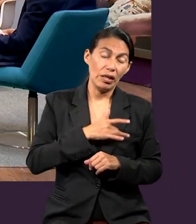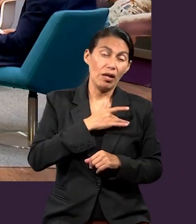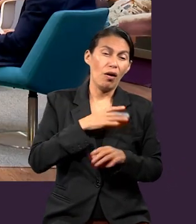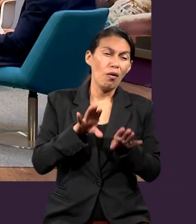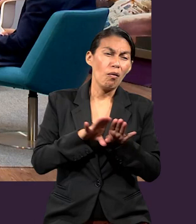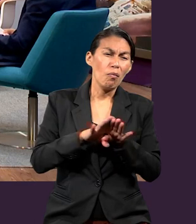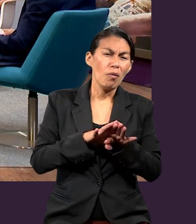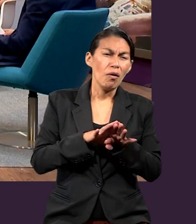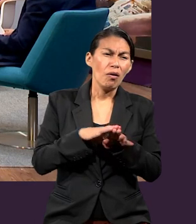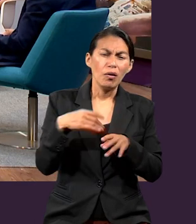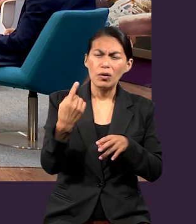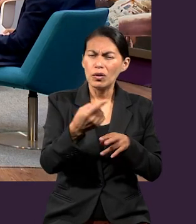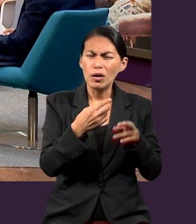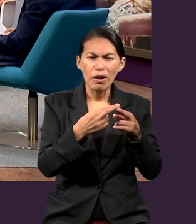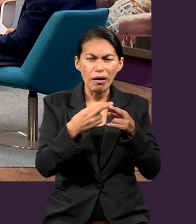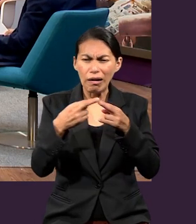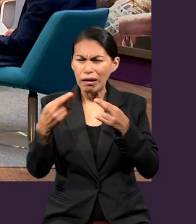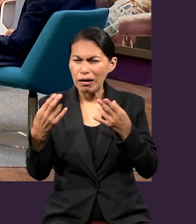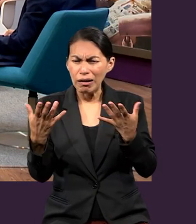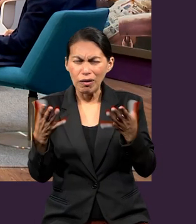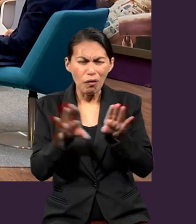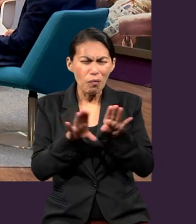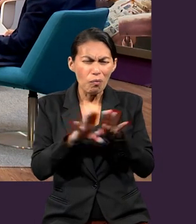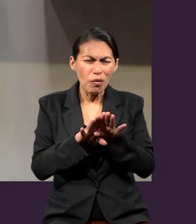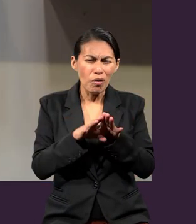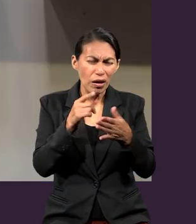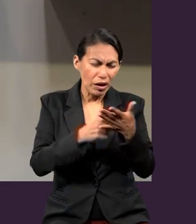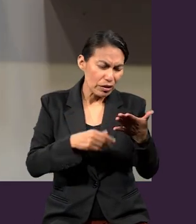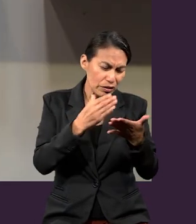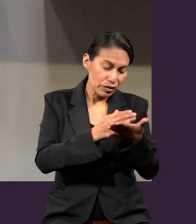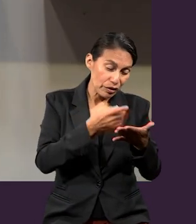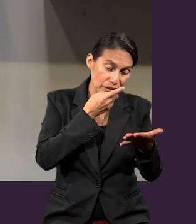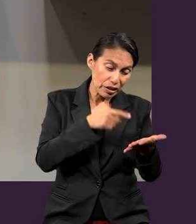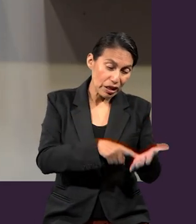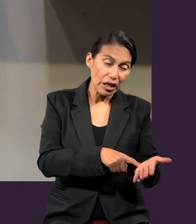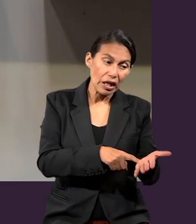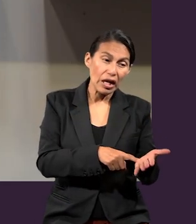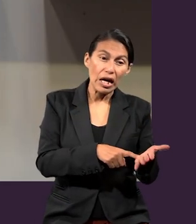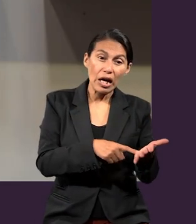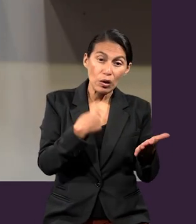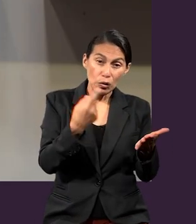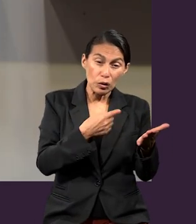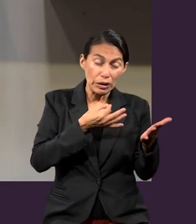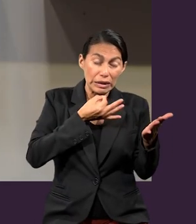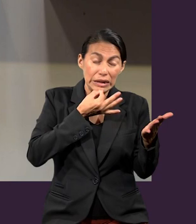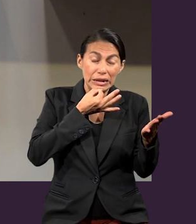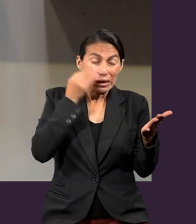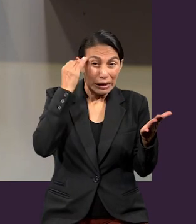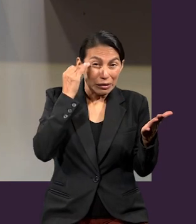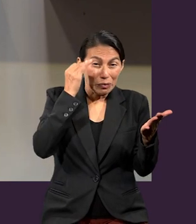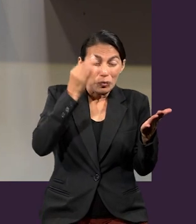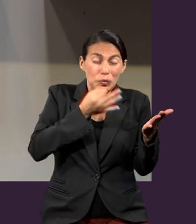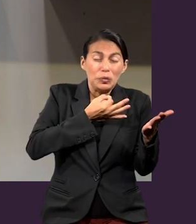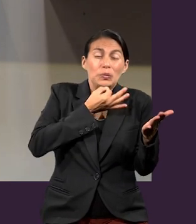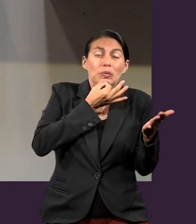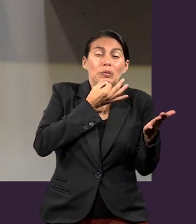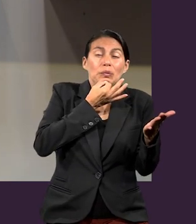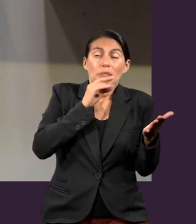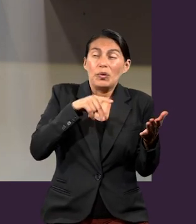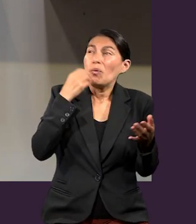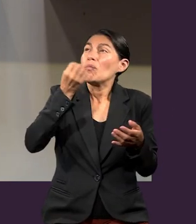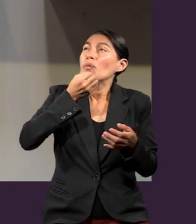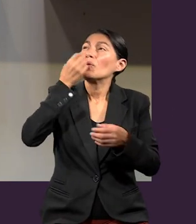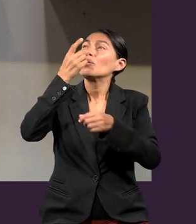cómo esto se relaciona con nuestra lección. Sabiendo el poco tiempo que nos queda. Y que es nuestro privilegio